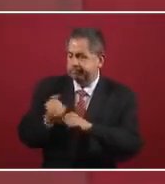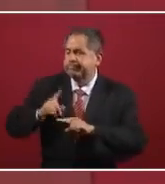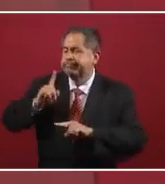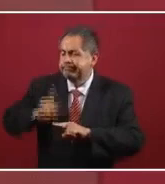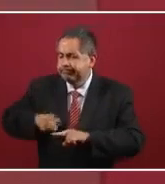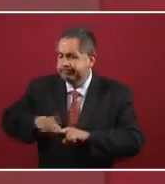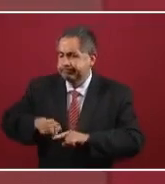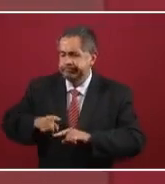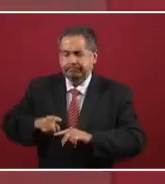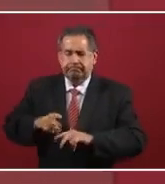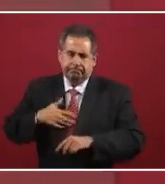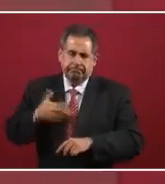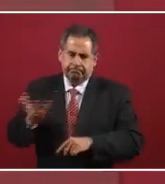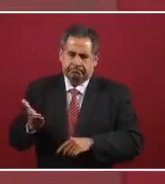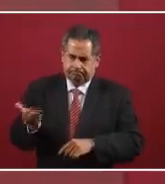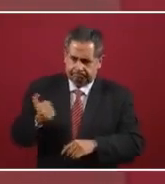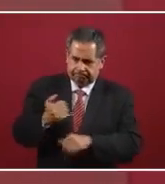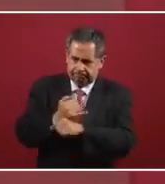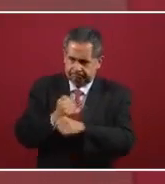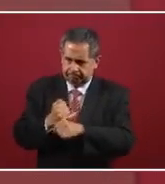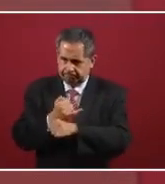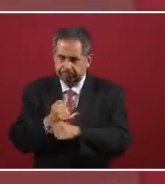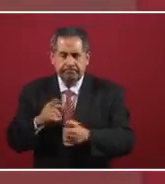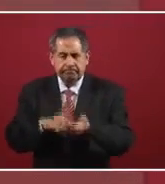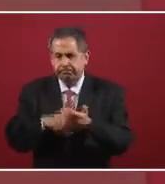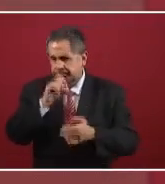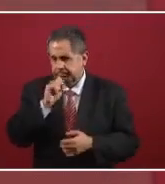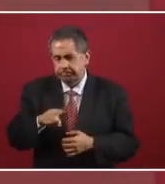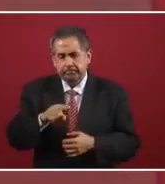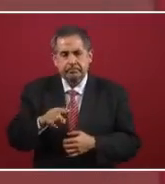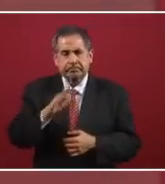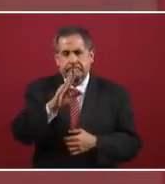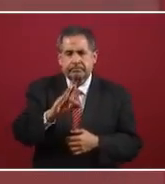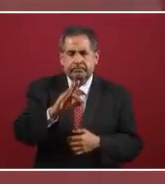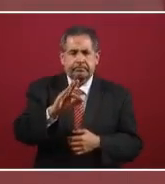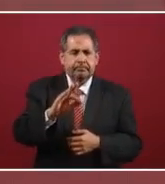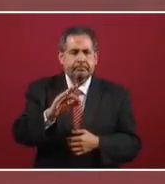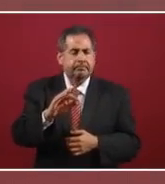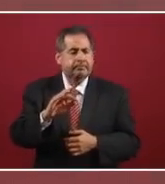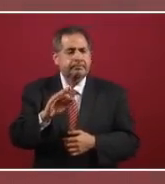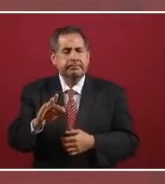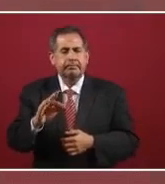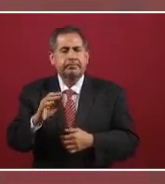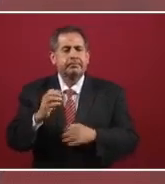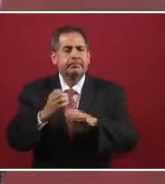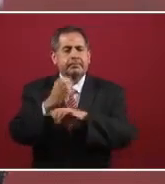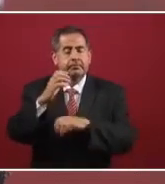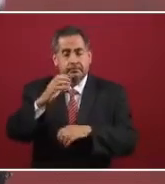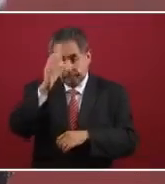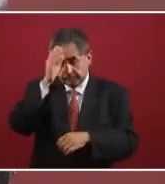y desde luego está haciendo lo propio la Fiscalía del Estado de Coahuila